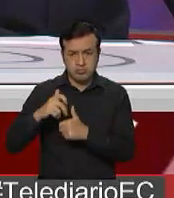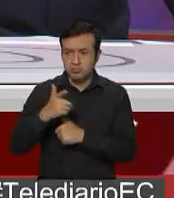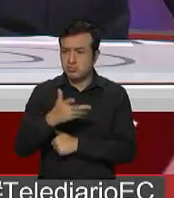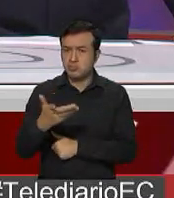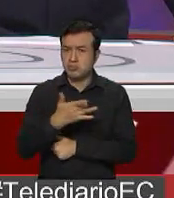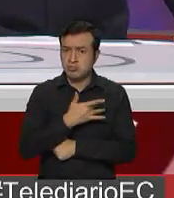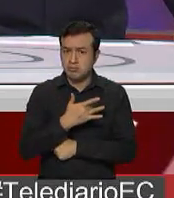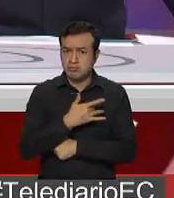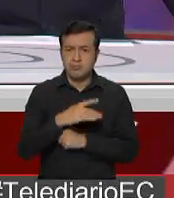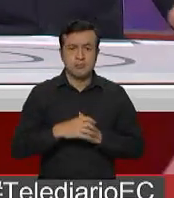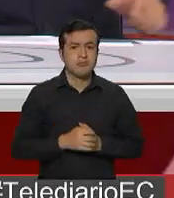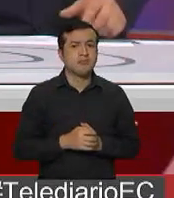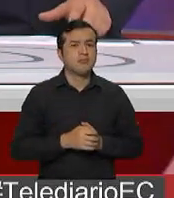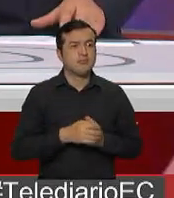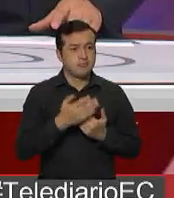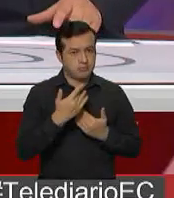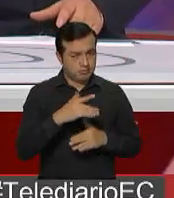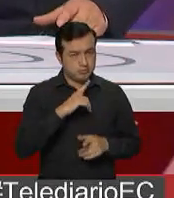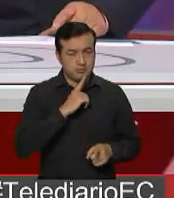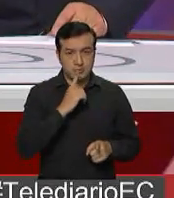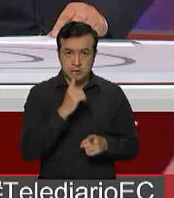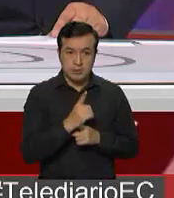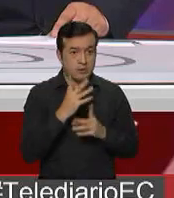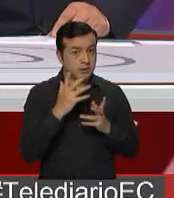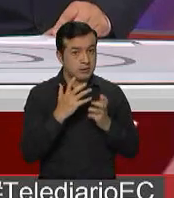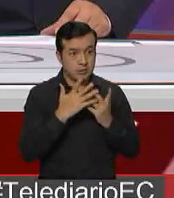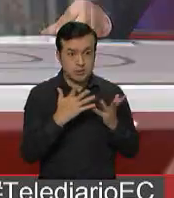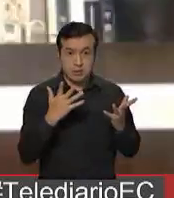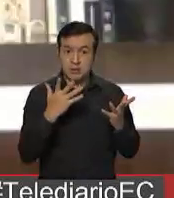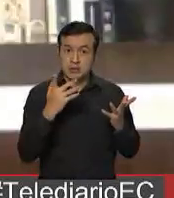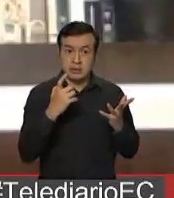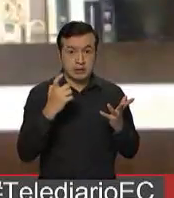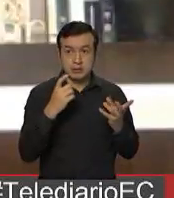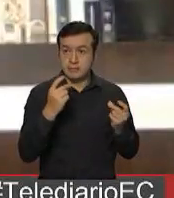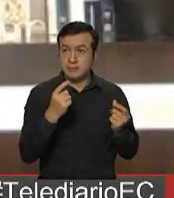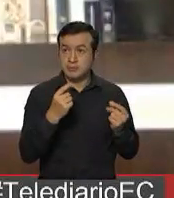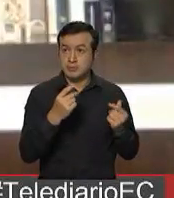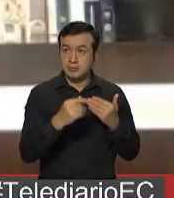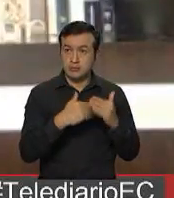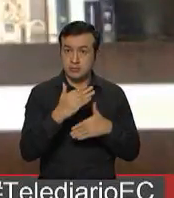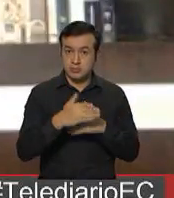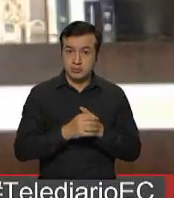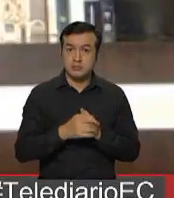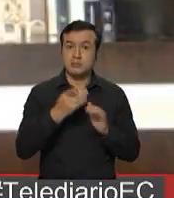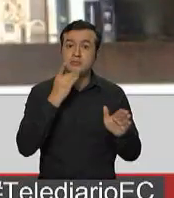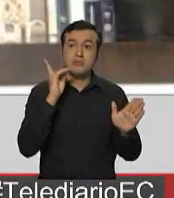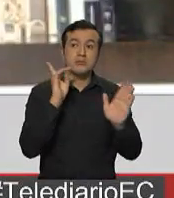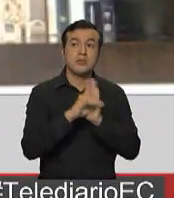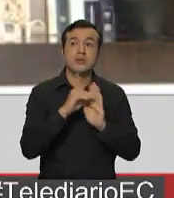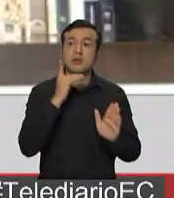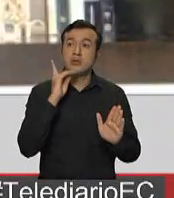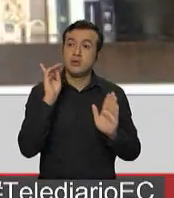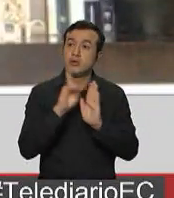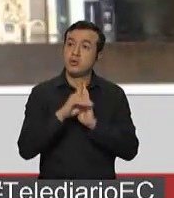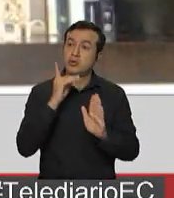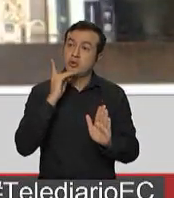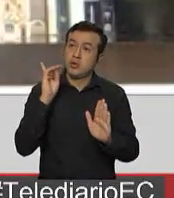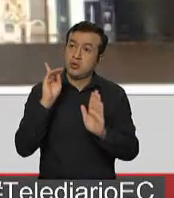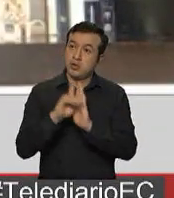Bueno, era algo que esperábamos realmente hace mucho tiempo. Las denuncias de parte de